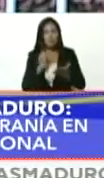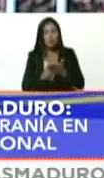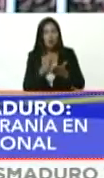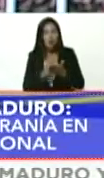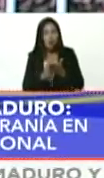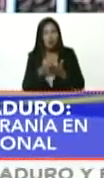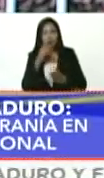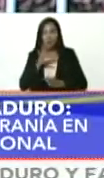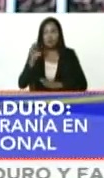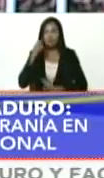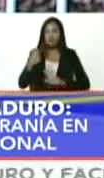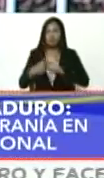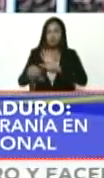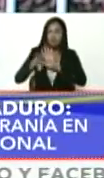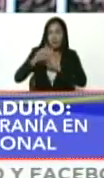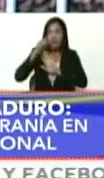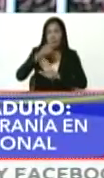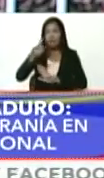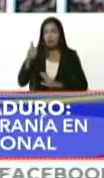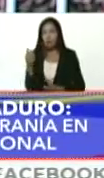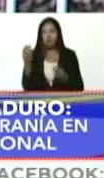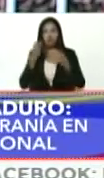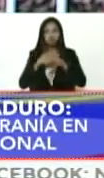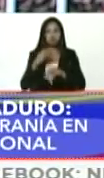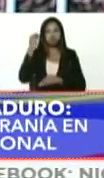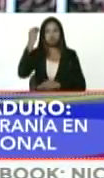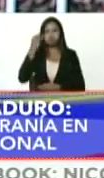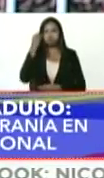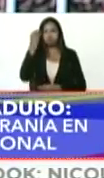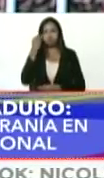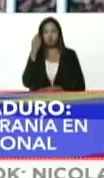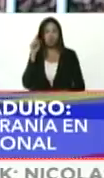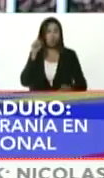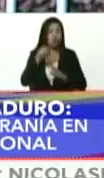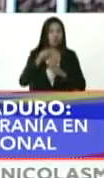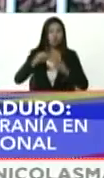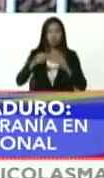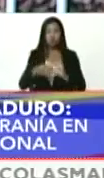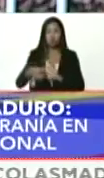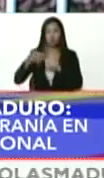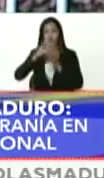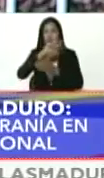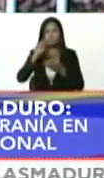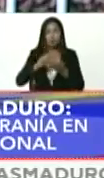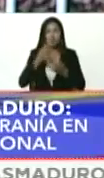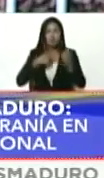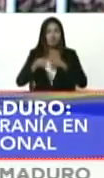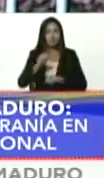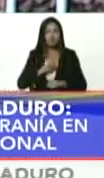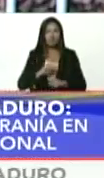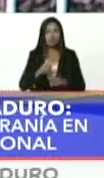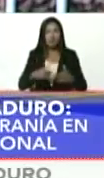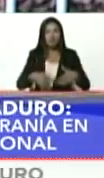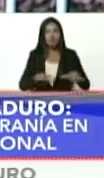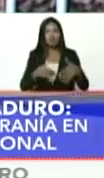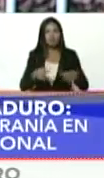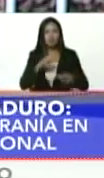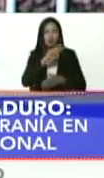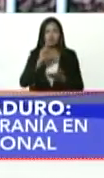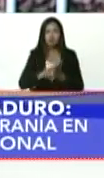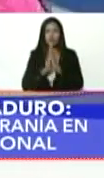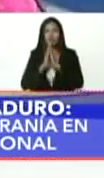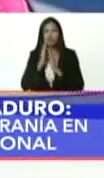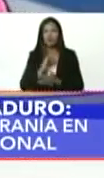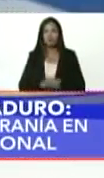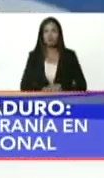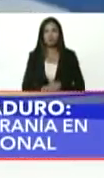al país, para que cada quien saque sus conclusiones y logremos la unión nacional en defensa del Esequibo venezolano. Por favor.